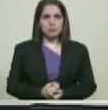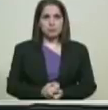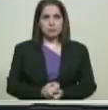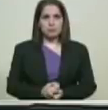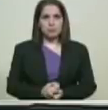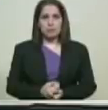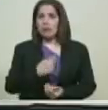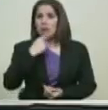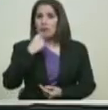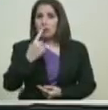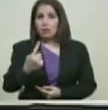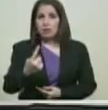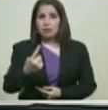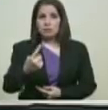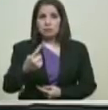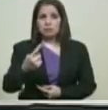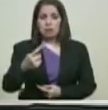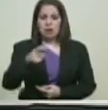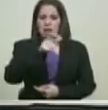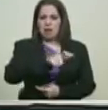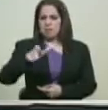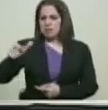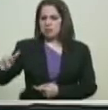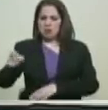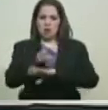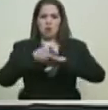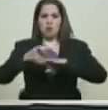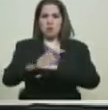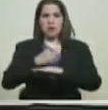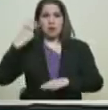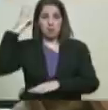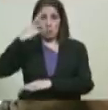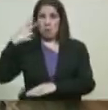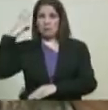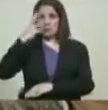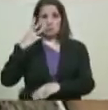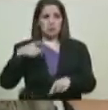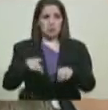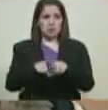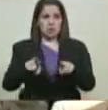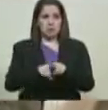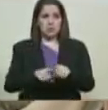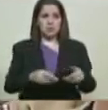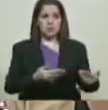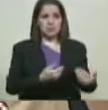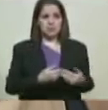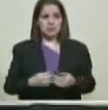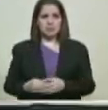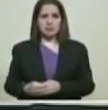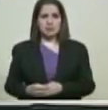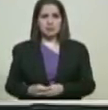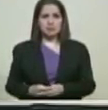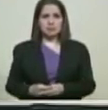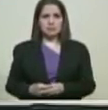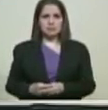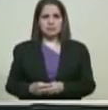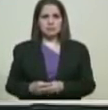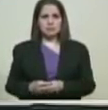Yo he dicho que la élite que gobierna Washington es como el Ku Klux Klan detrás de